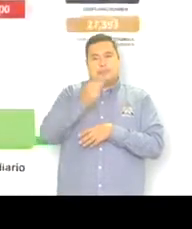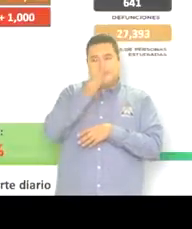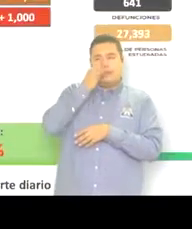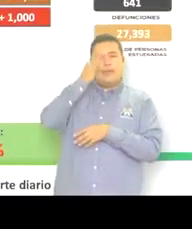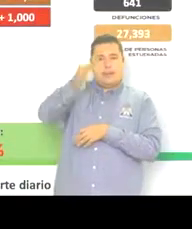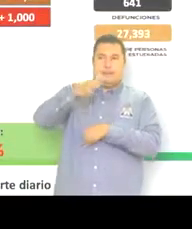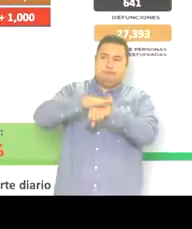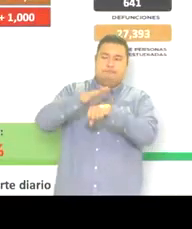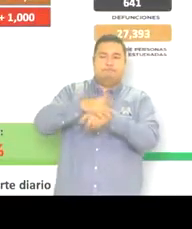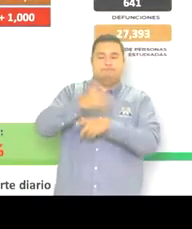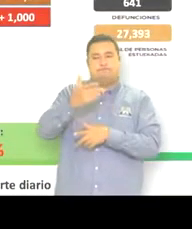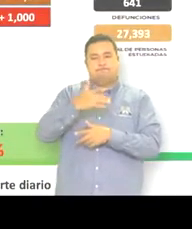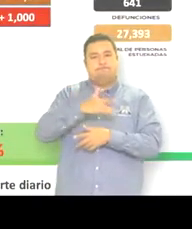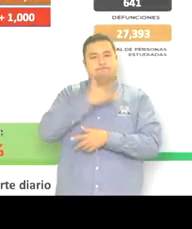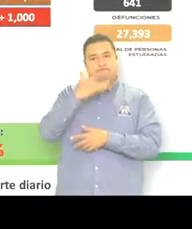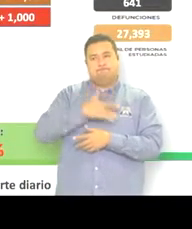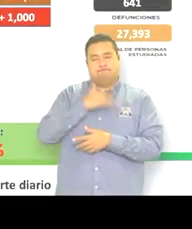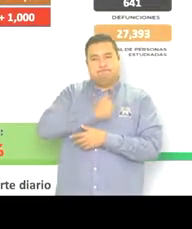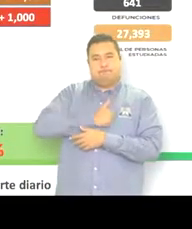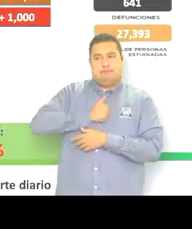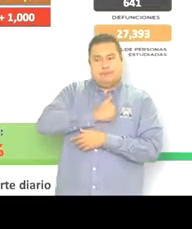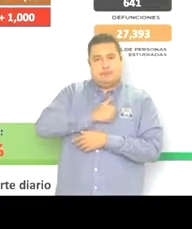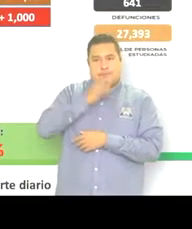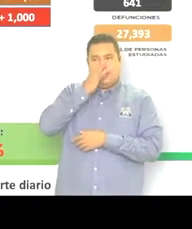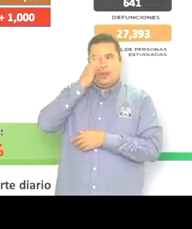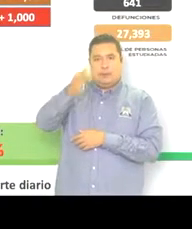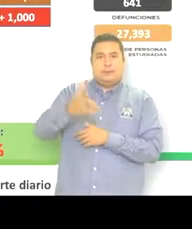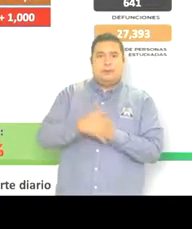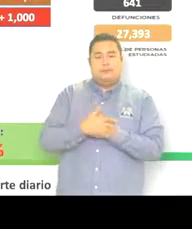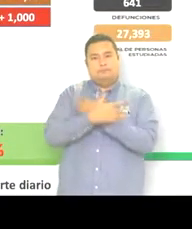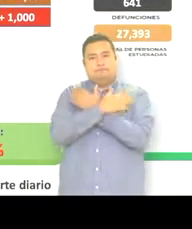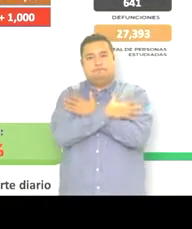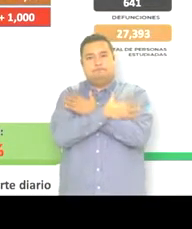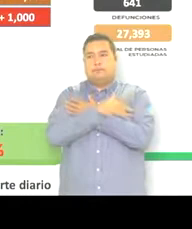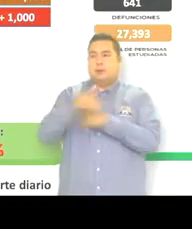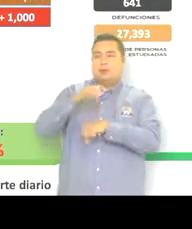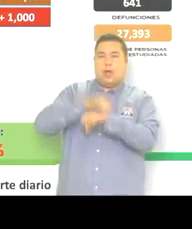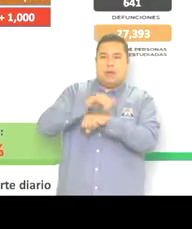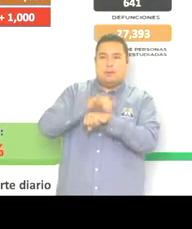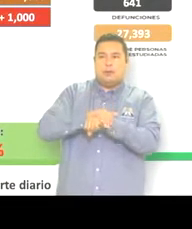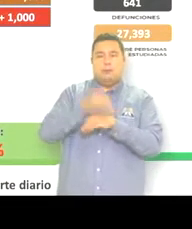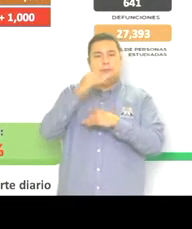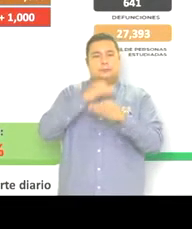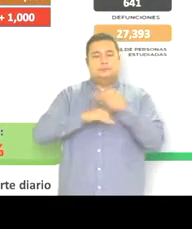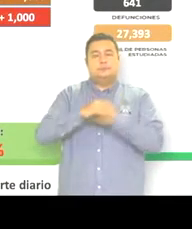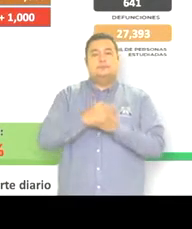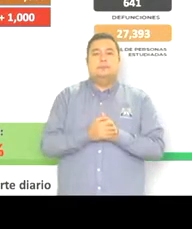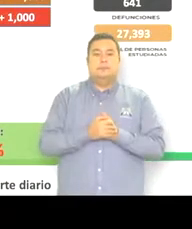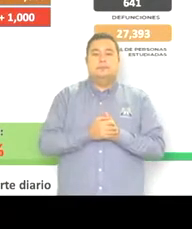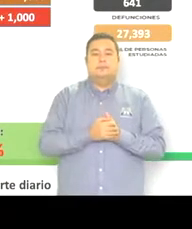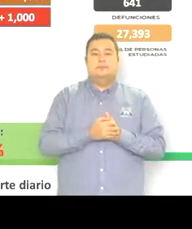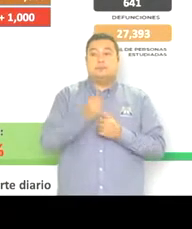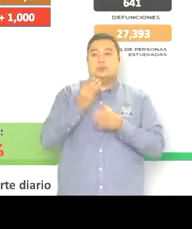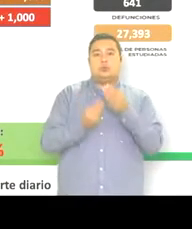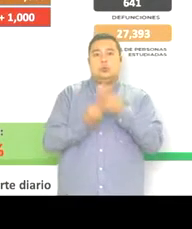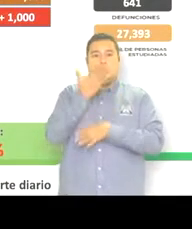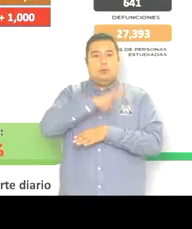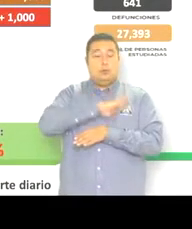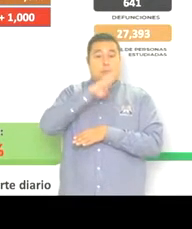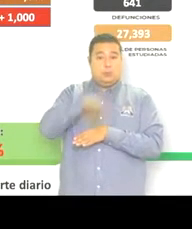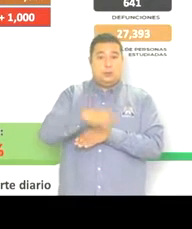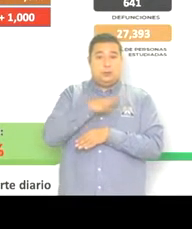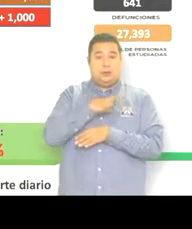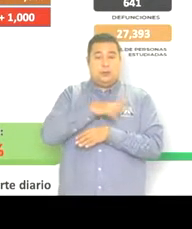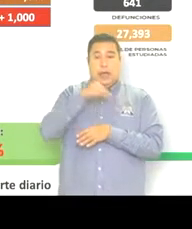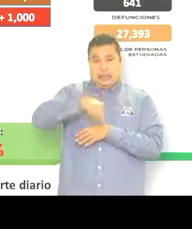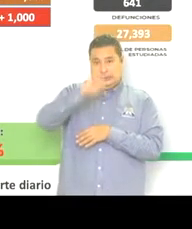enviamos nuestro más sentido pésame a estas familias, a sus amigos y bueno, con estas nuevas defunciones ya